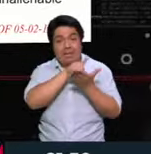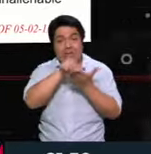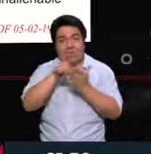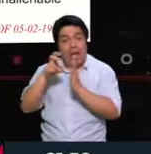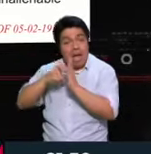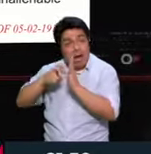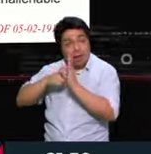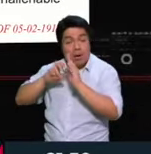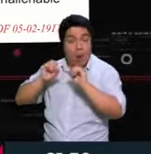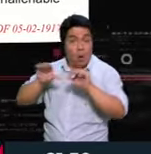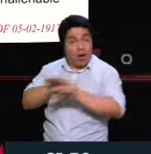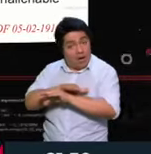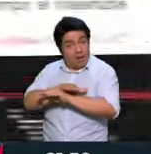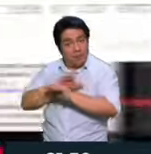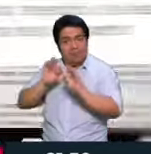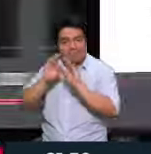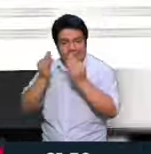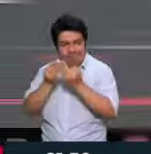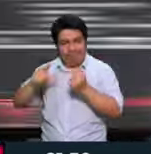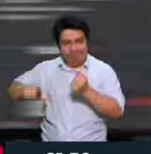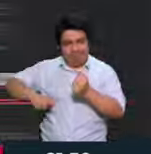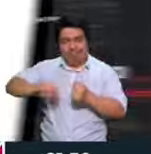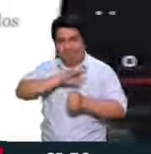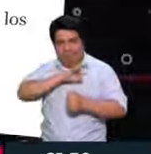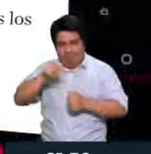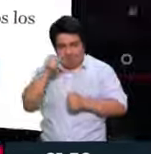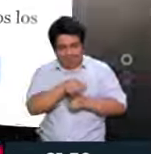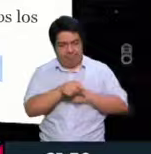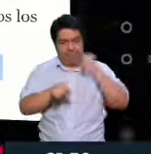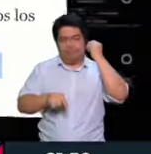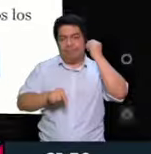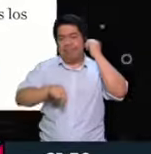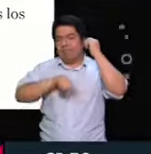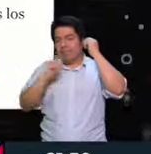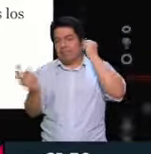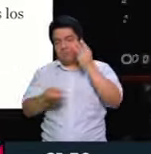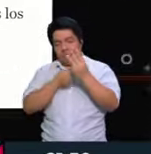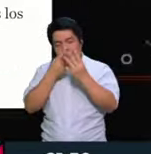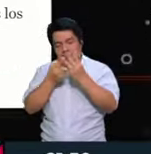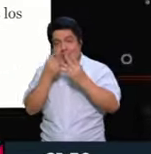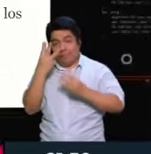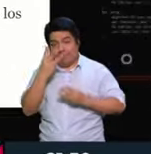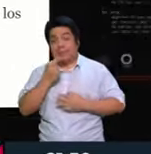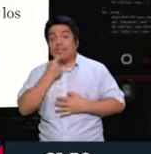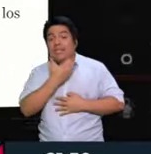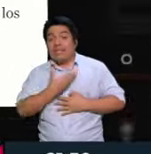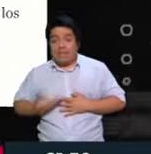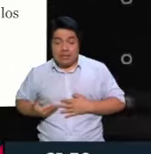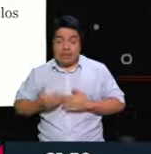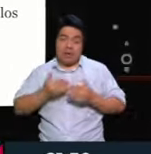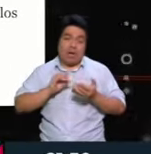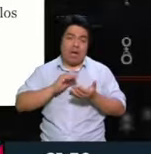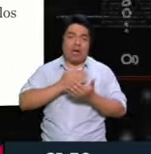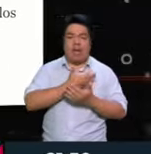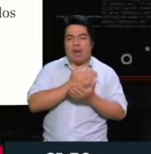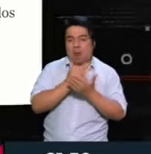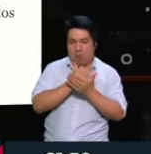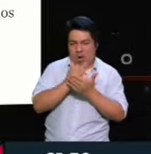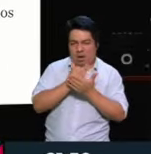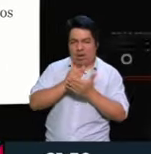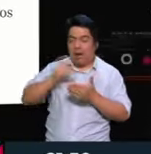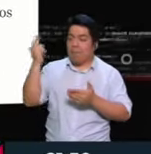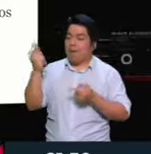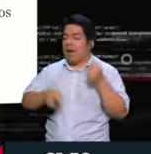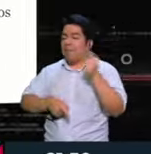o modificar la forma de su gobierno. 3. Falso que el presidente o Morena nombrarán a magistrados, jueces y